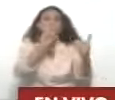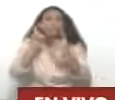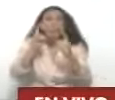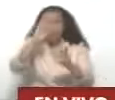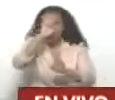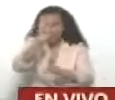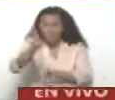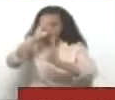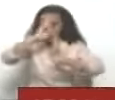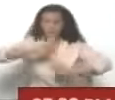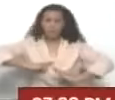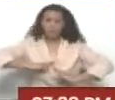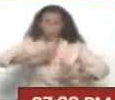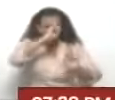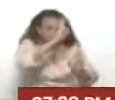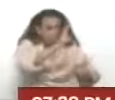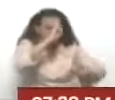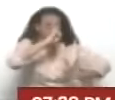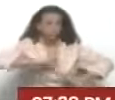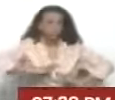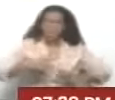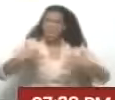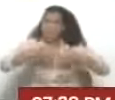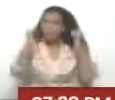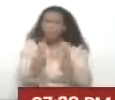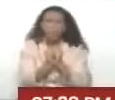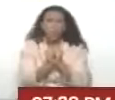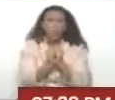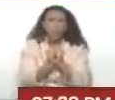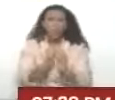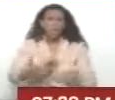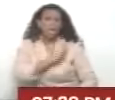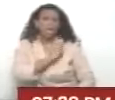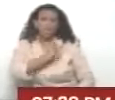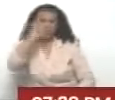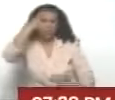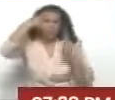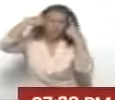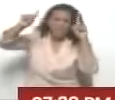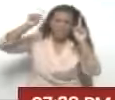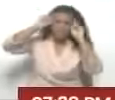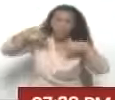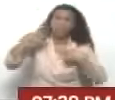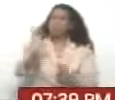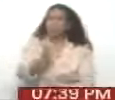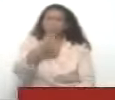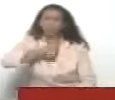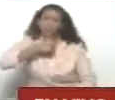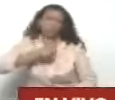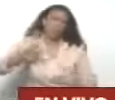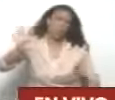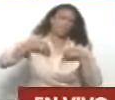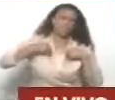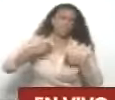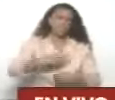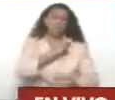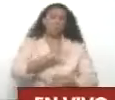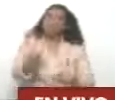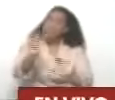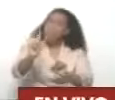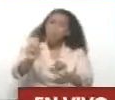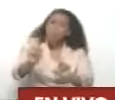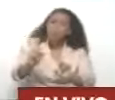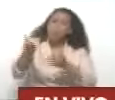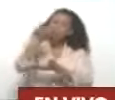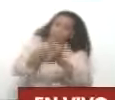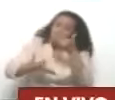respeto. Que no haya guerras basadas en la religión, que no haya intolerancia en el mundo basada en la religión. Que